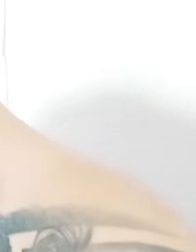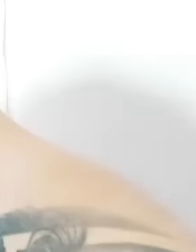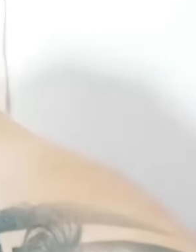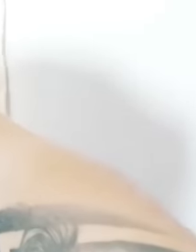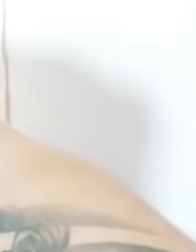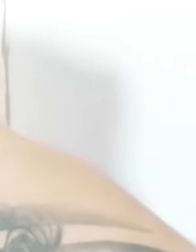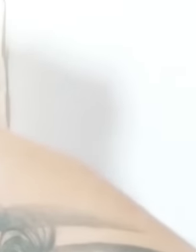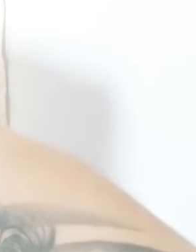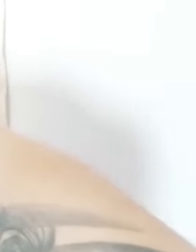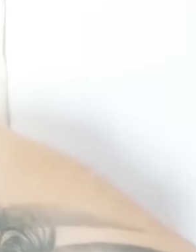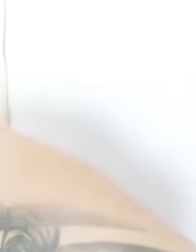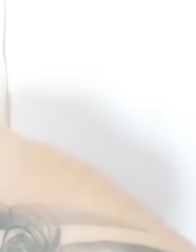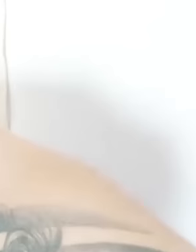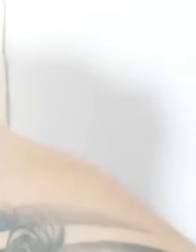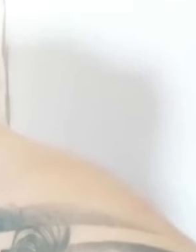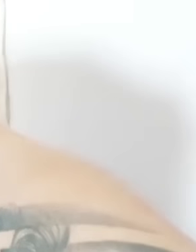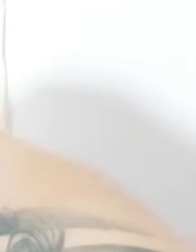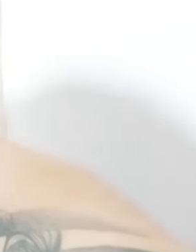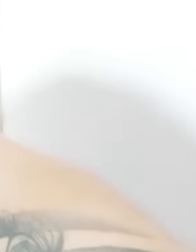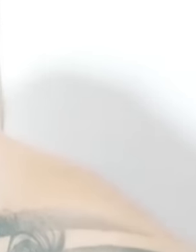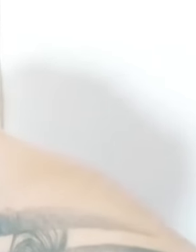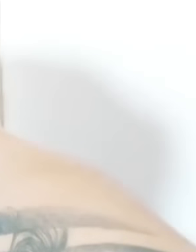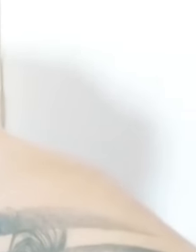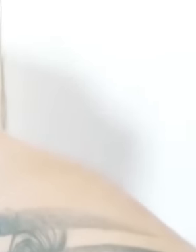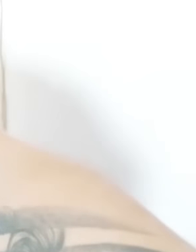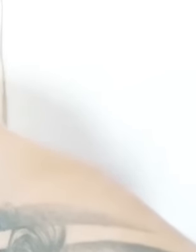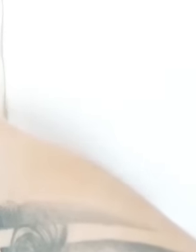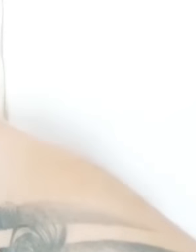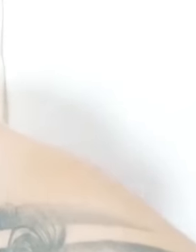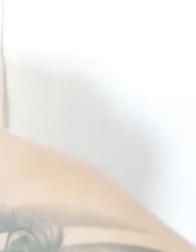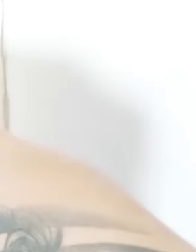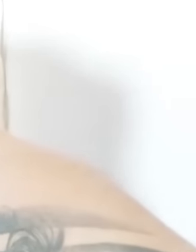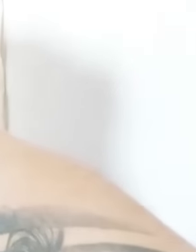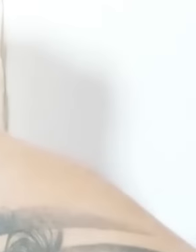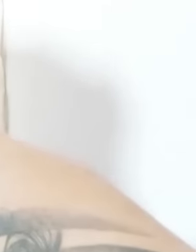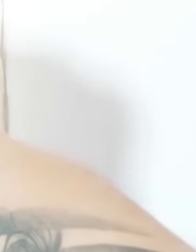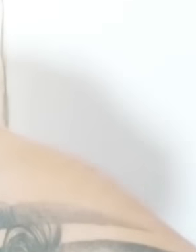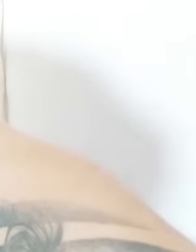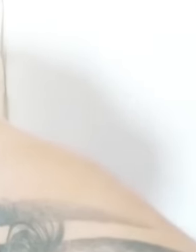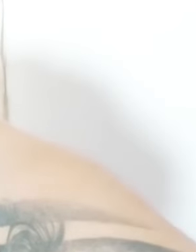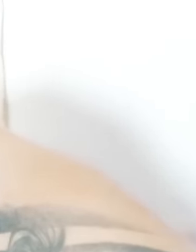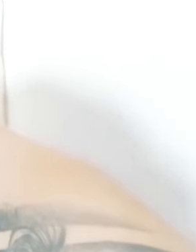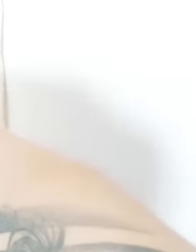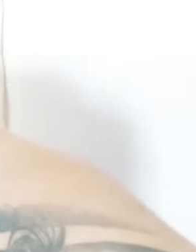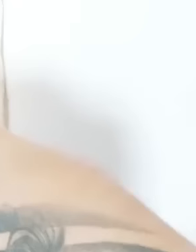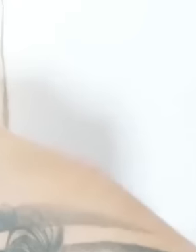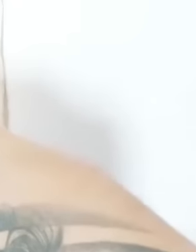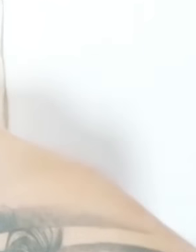Sheinbaum dijo que se está tratando el tema, pero antes de que surja esta nueva reforma